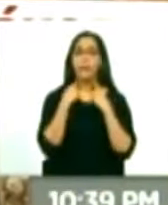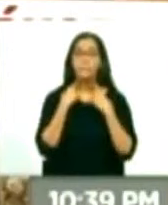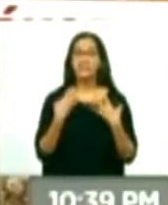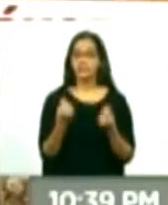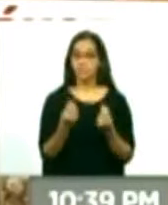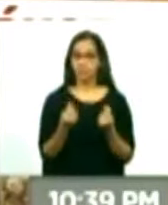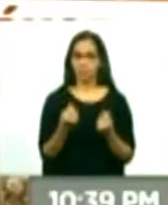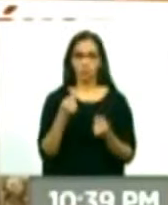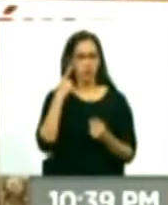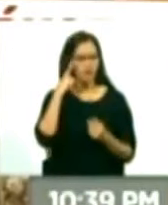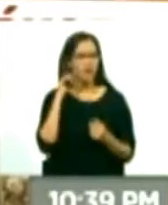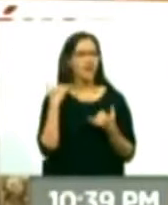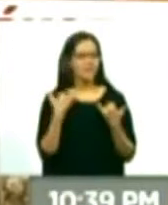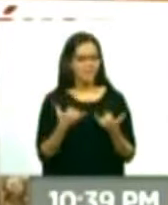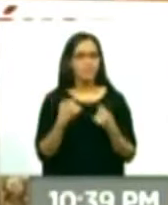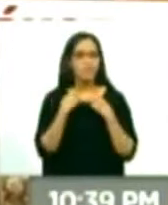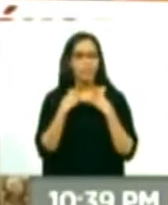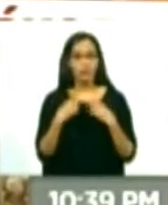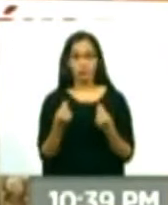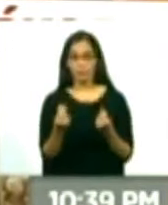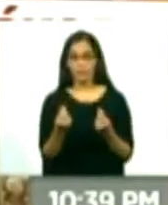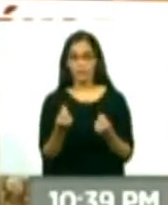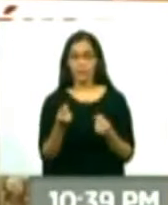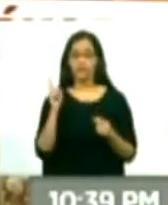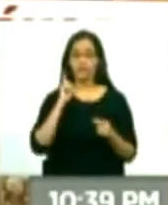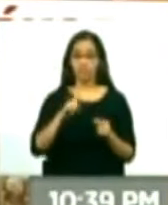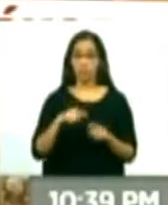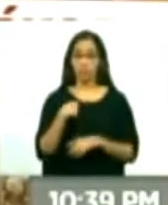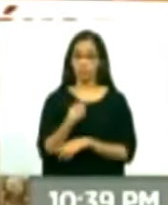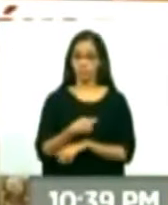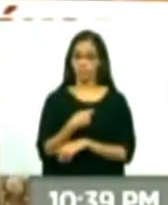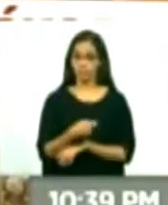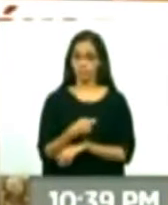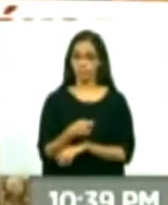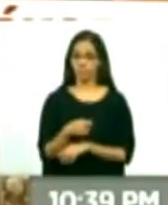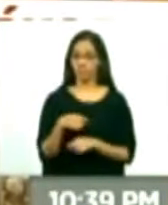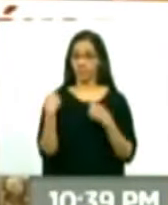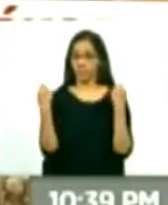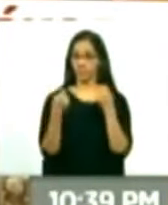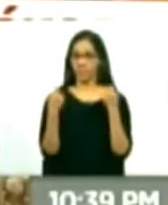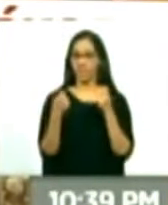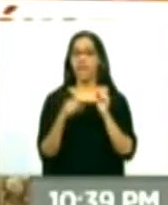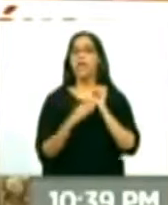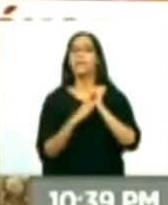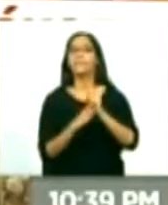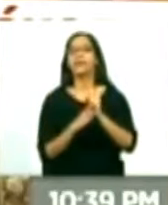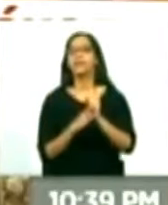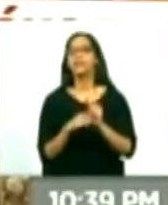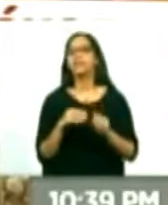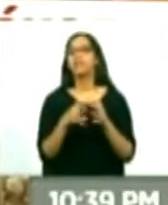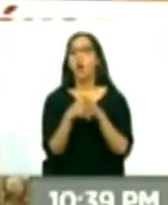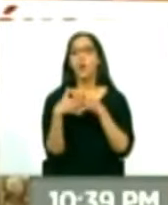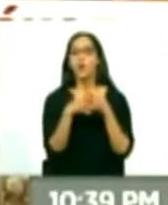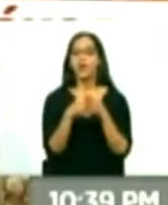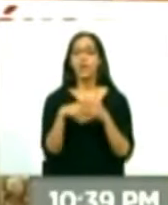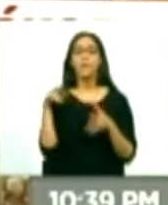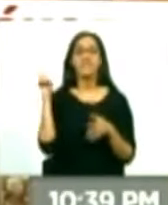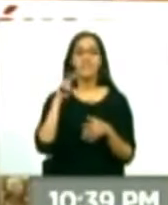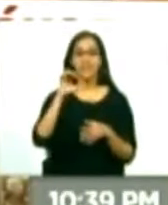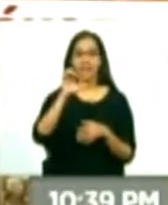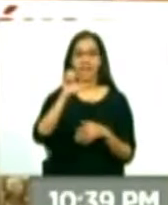se perdieron. Según el Financial Times, el representante especial de Estados Unidos para Venezuela, Elio